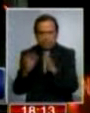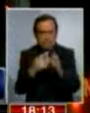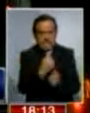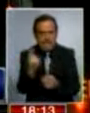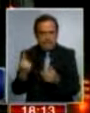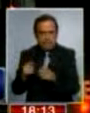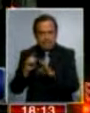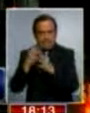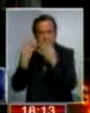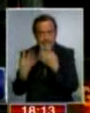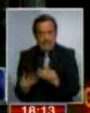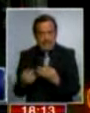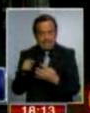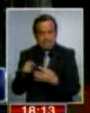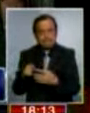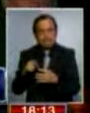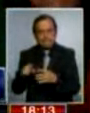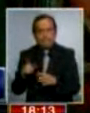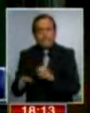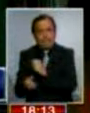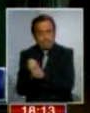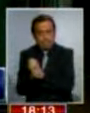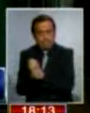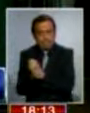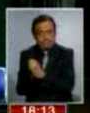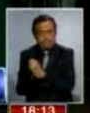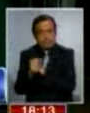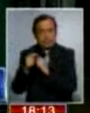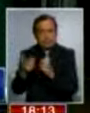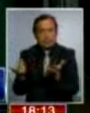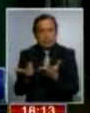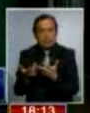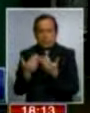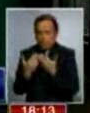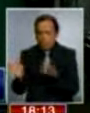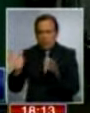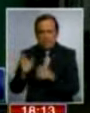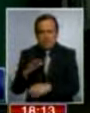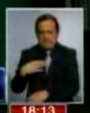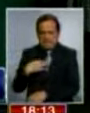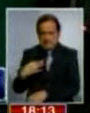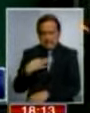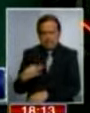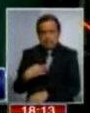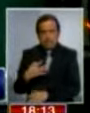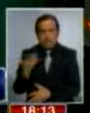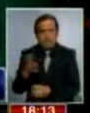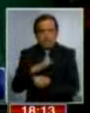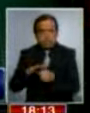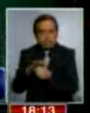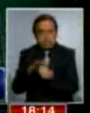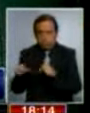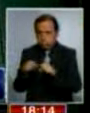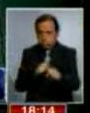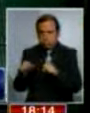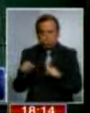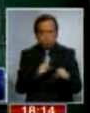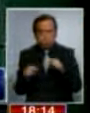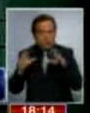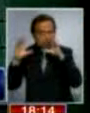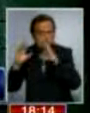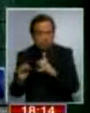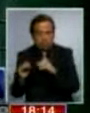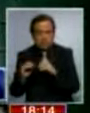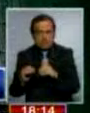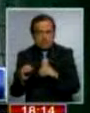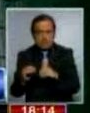una de las celdas donde esas personas privadas de libertad, como cualquier ciudadano, enfrentó el terremoto en la noche,